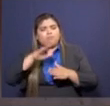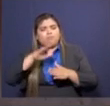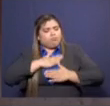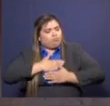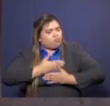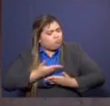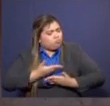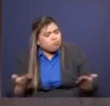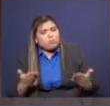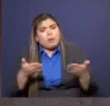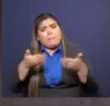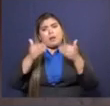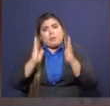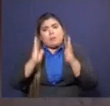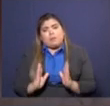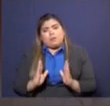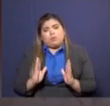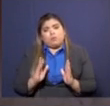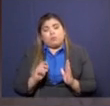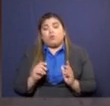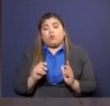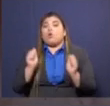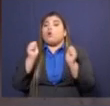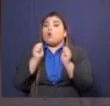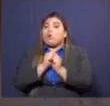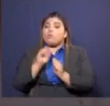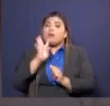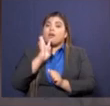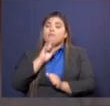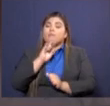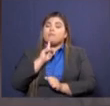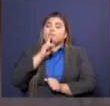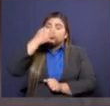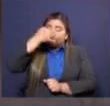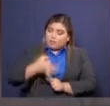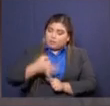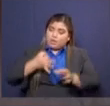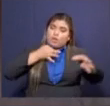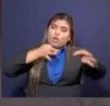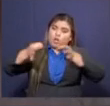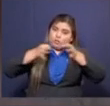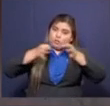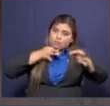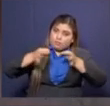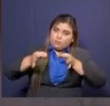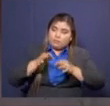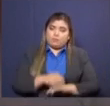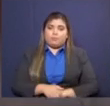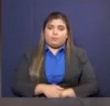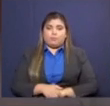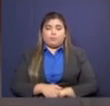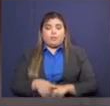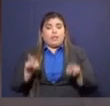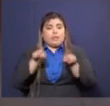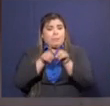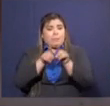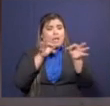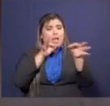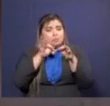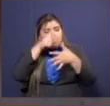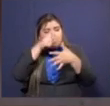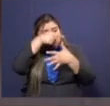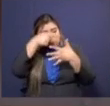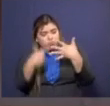con los objetivos de la transparencia y la rendición de cuentas, como lo está